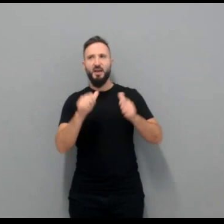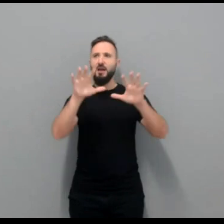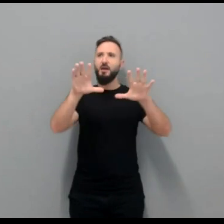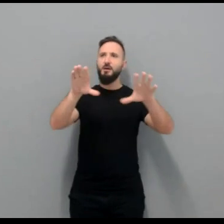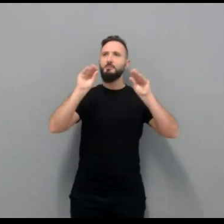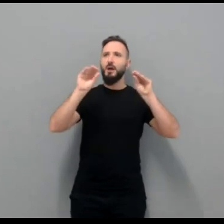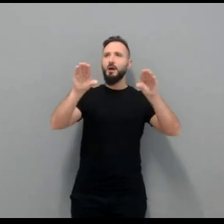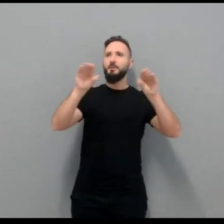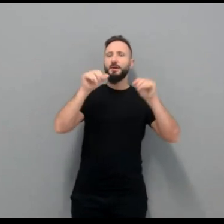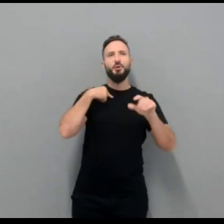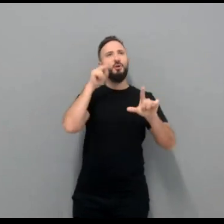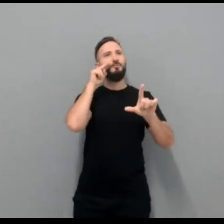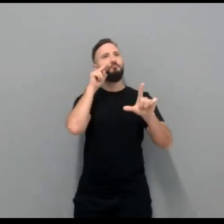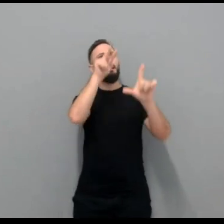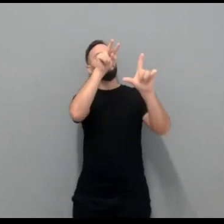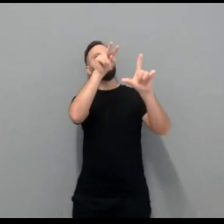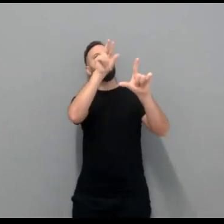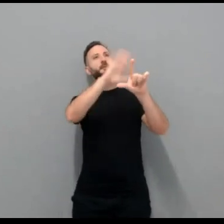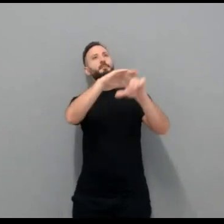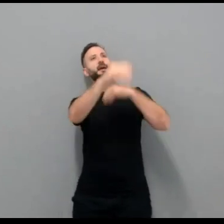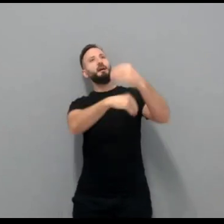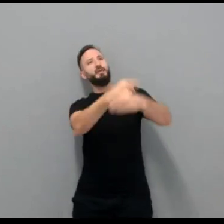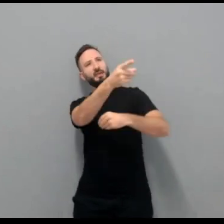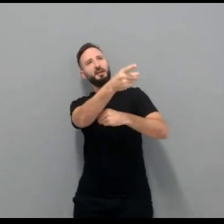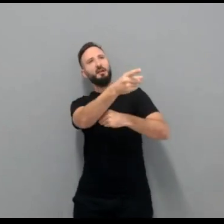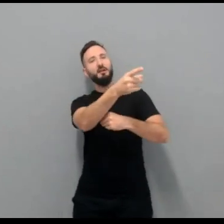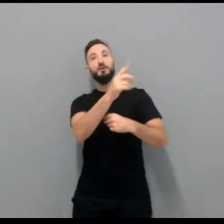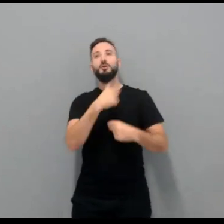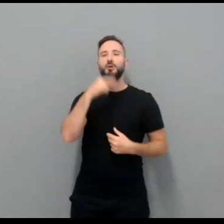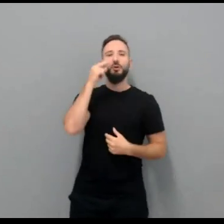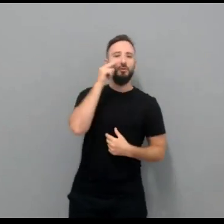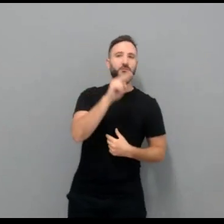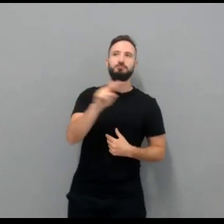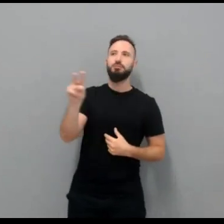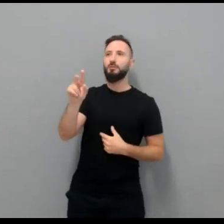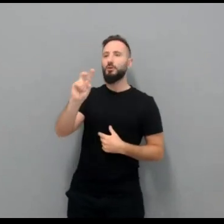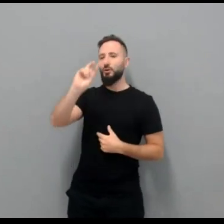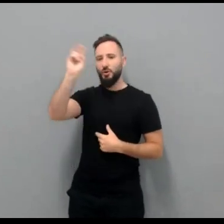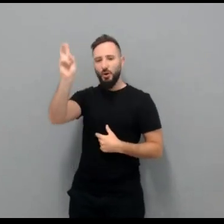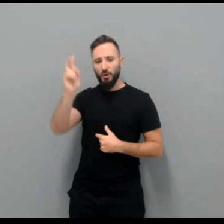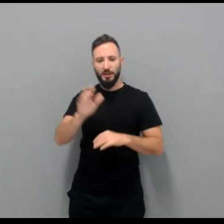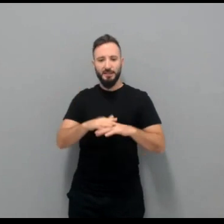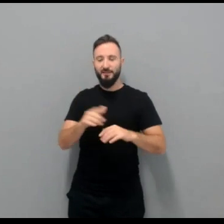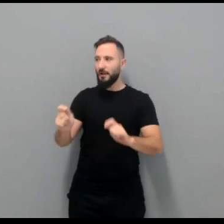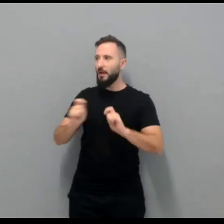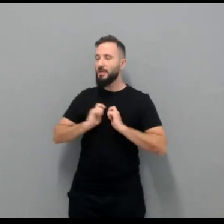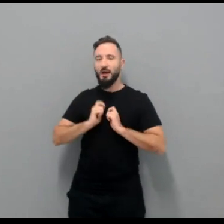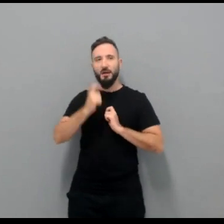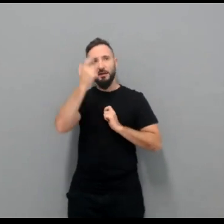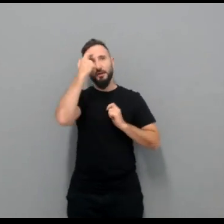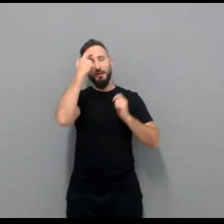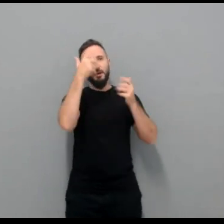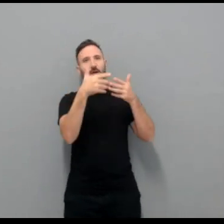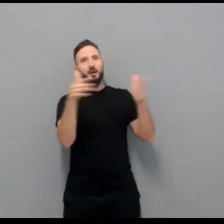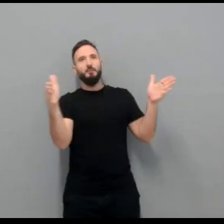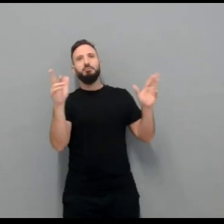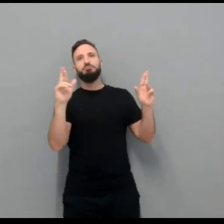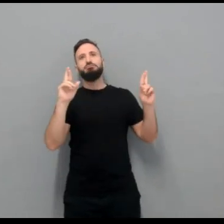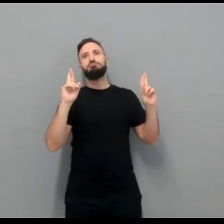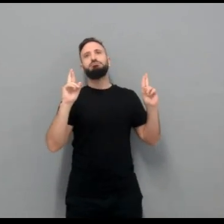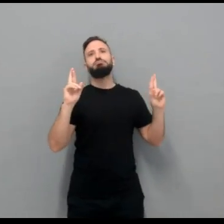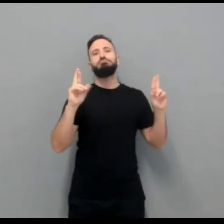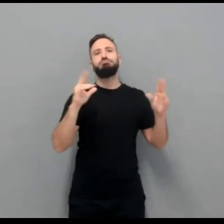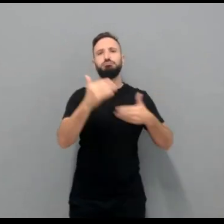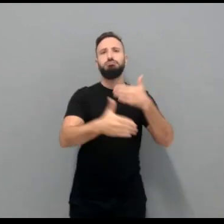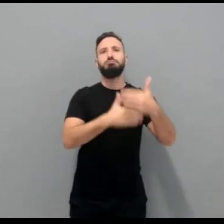Tengo que mirar aquí para que pase. Tengo que... Es increíble, es una esperanza que te dan para poder